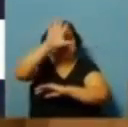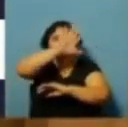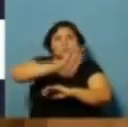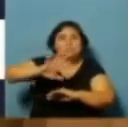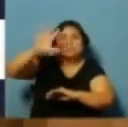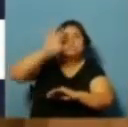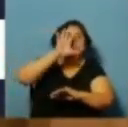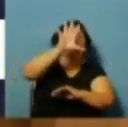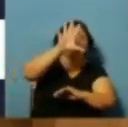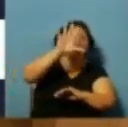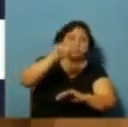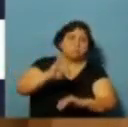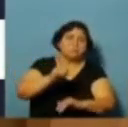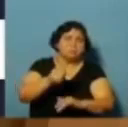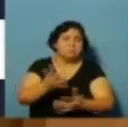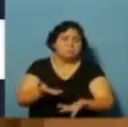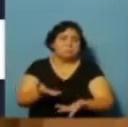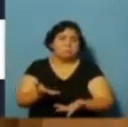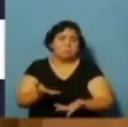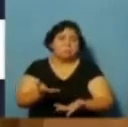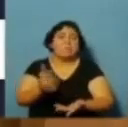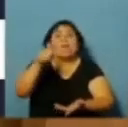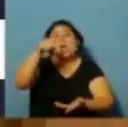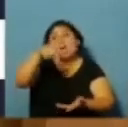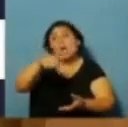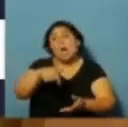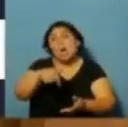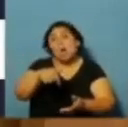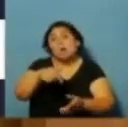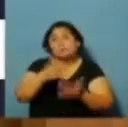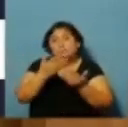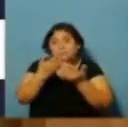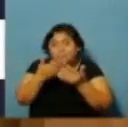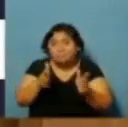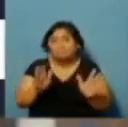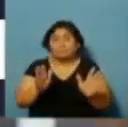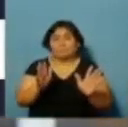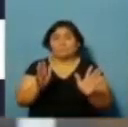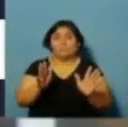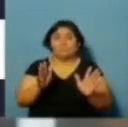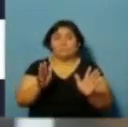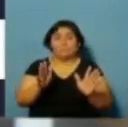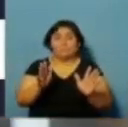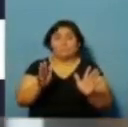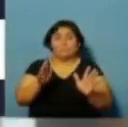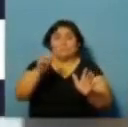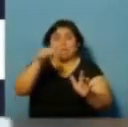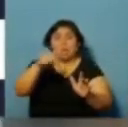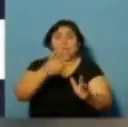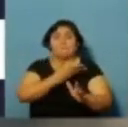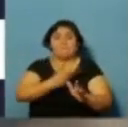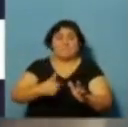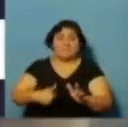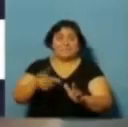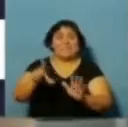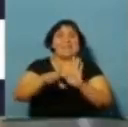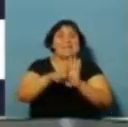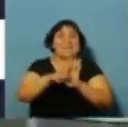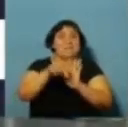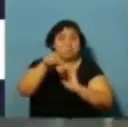provincia de Jujuy. Justo ahora, bueno, estábamos con la apertura dada por el presidente de la